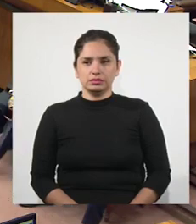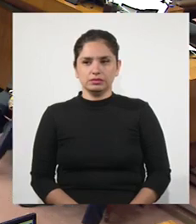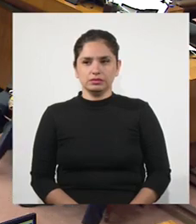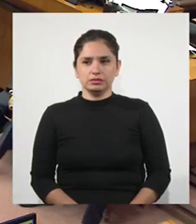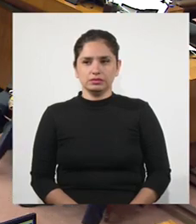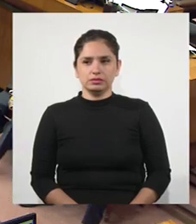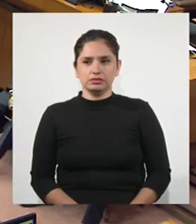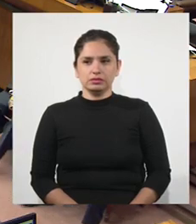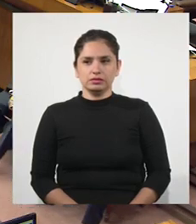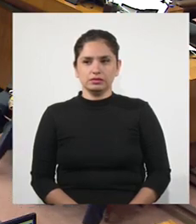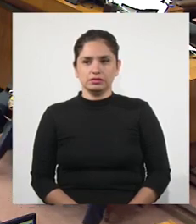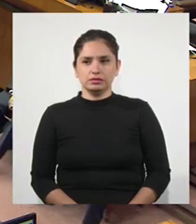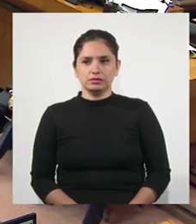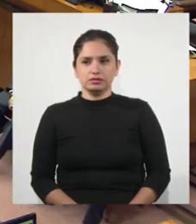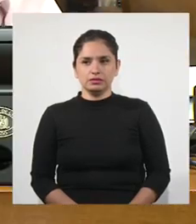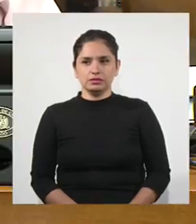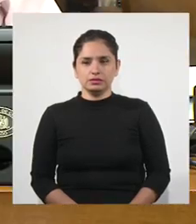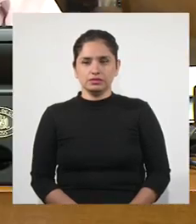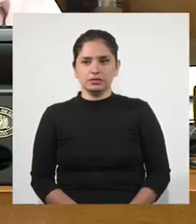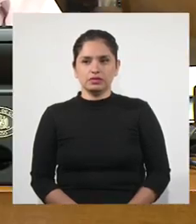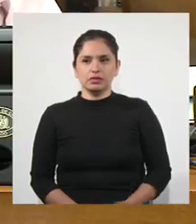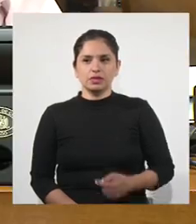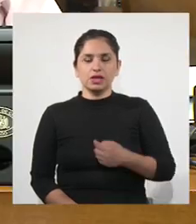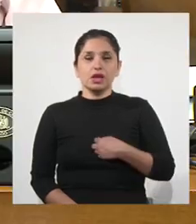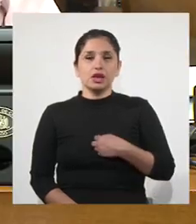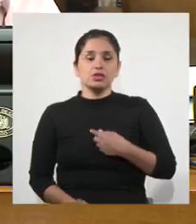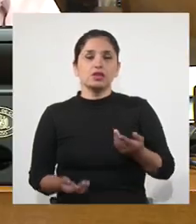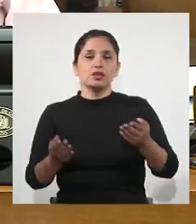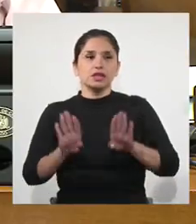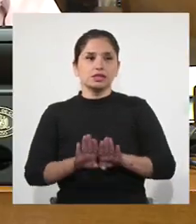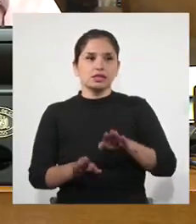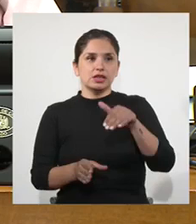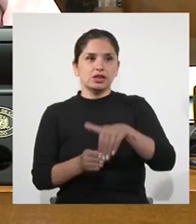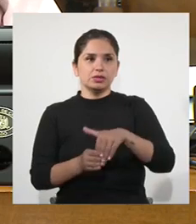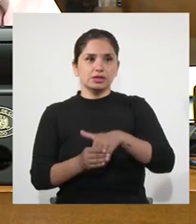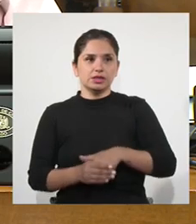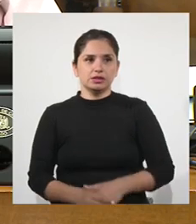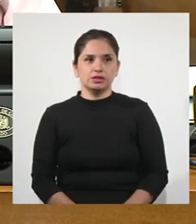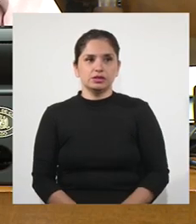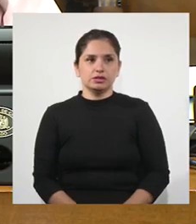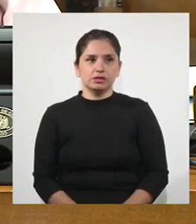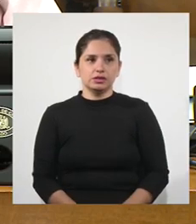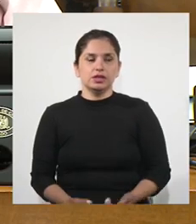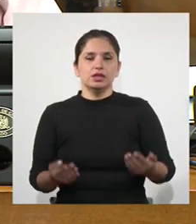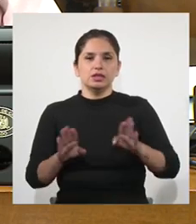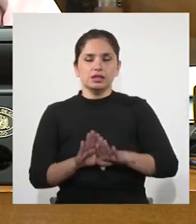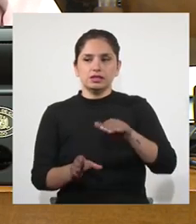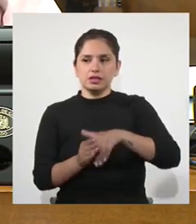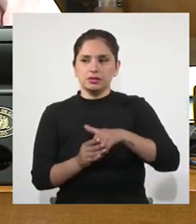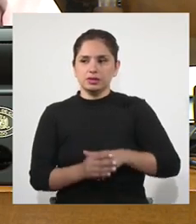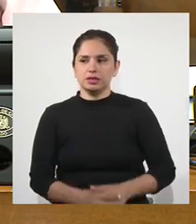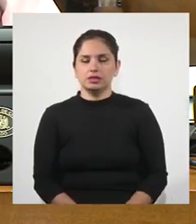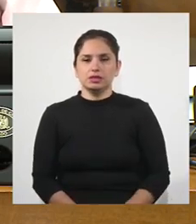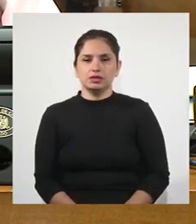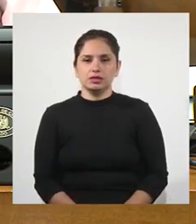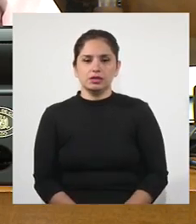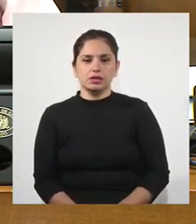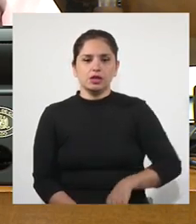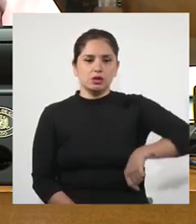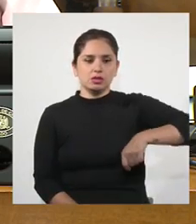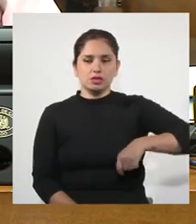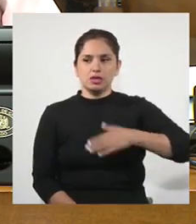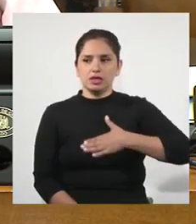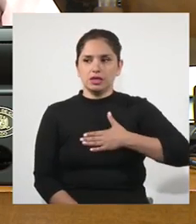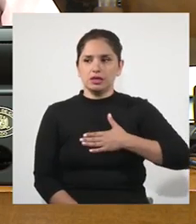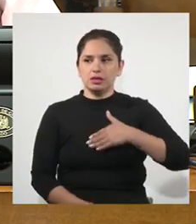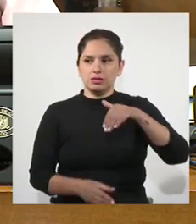Me han pedido, yo había cerrado la votación. Está sancionada la votación, pero la senadora Yasna Proboste quiere votar en contra de la